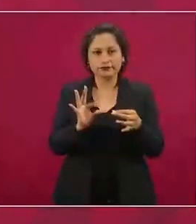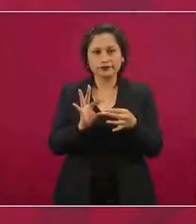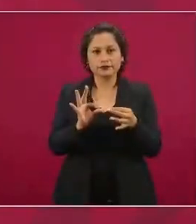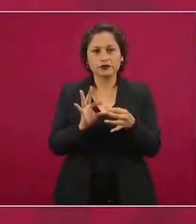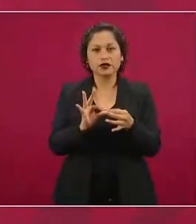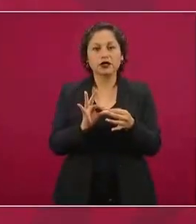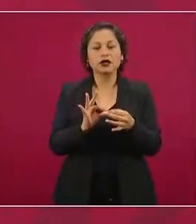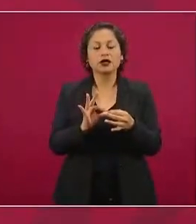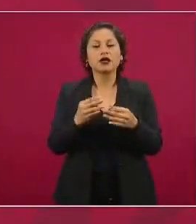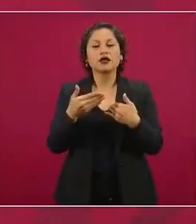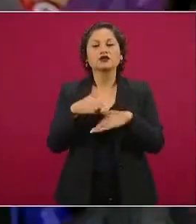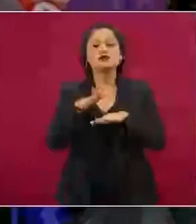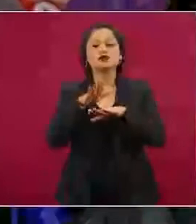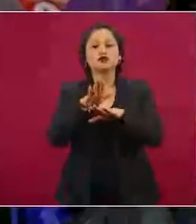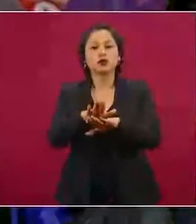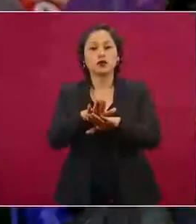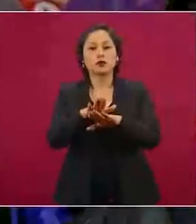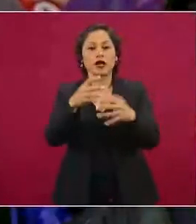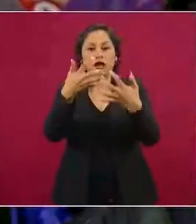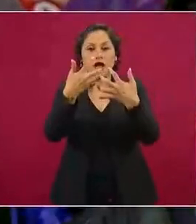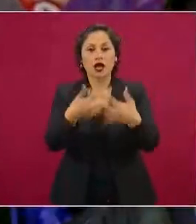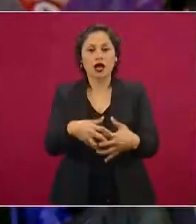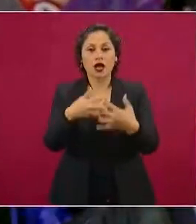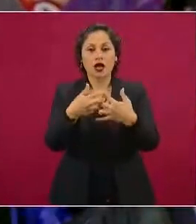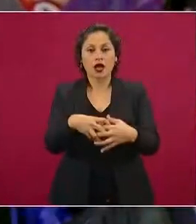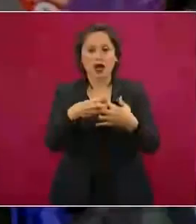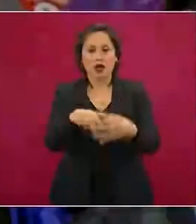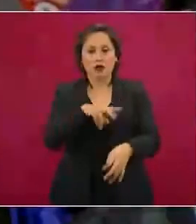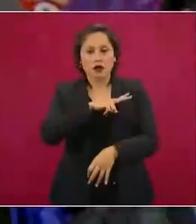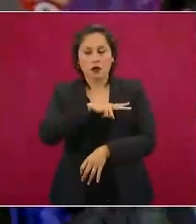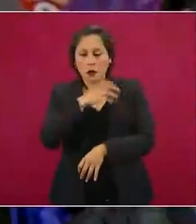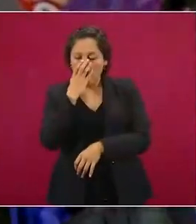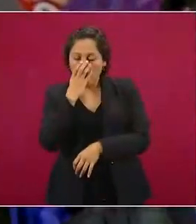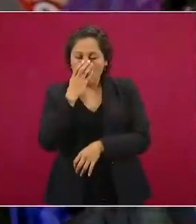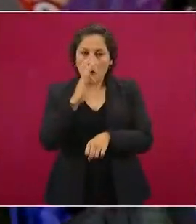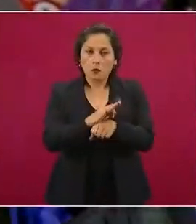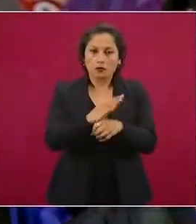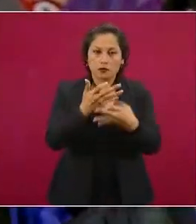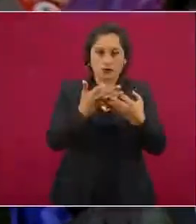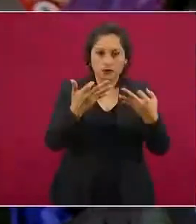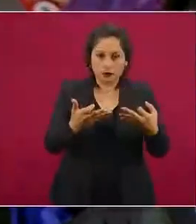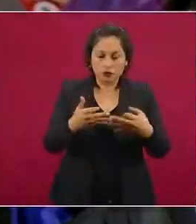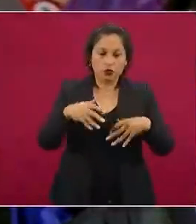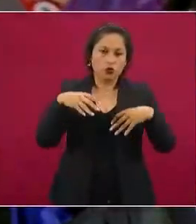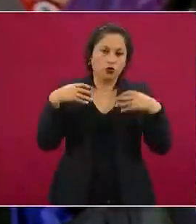la planta de fertilizante, lo de